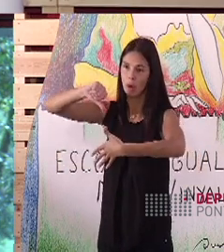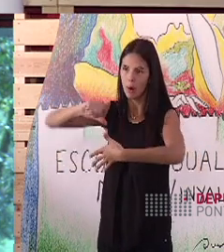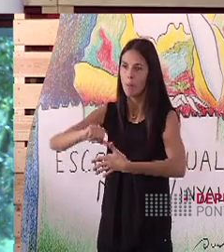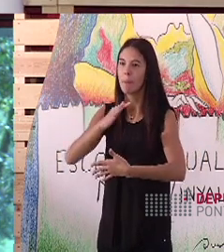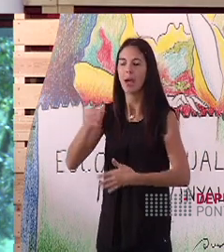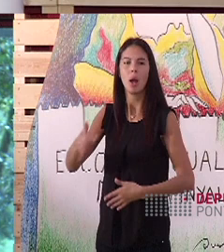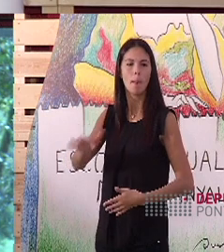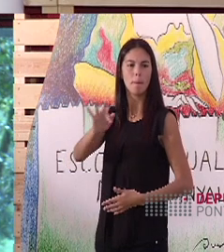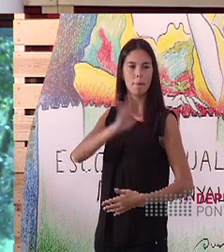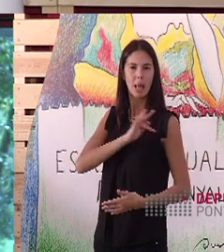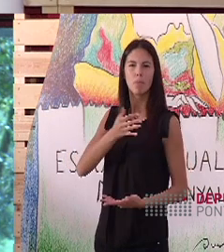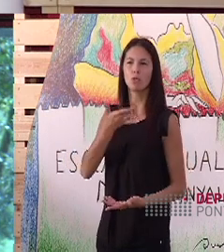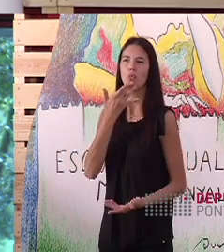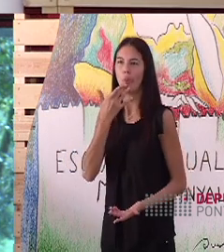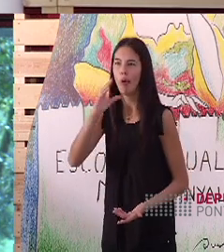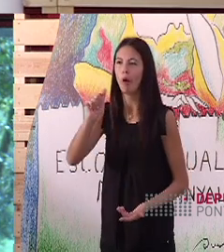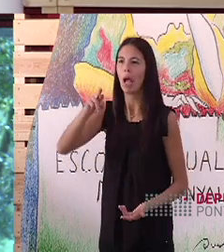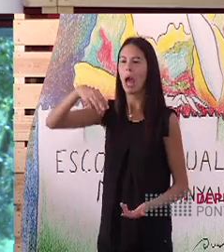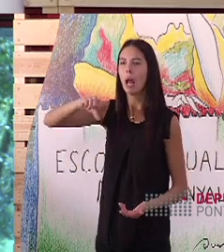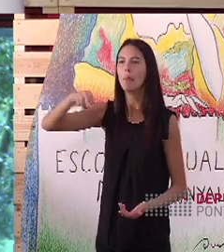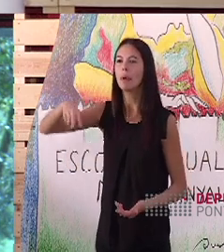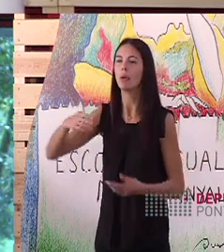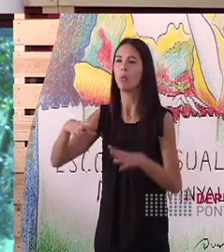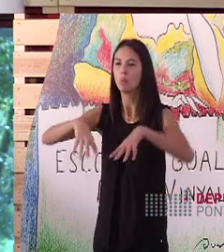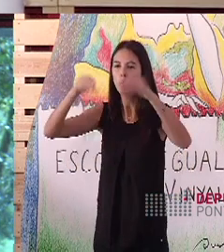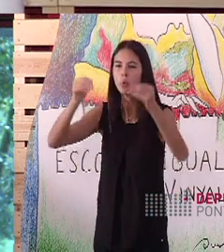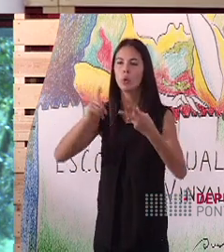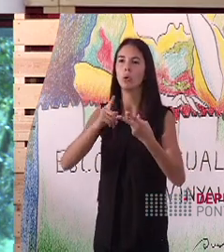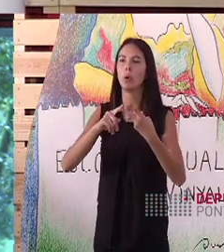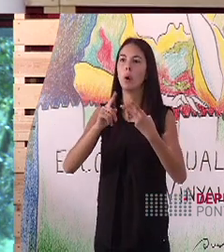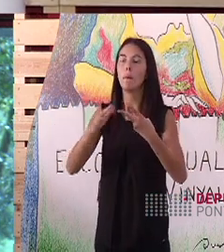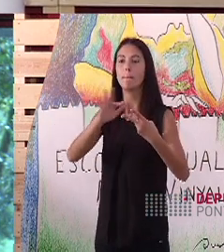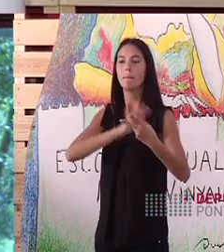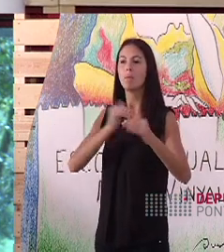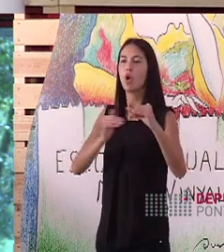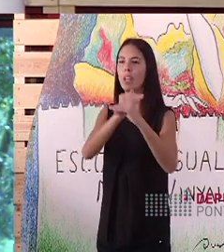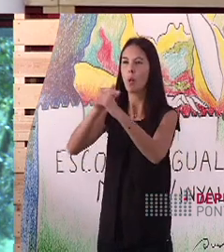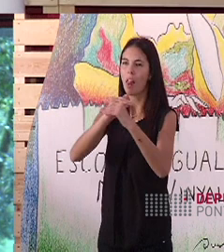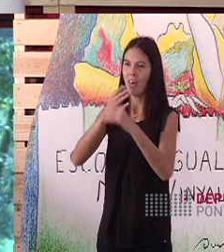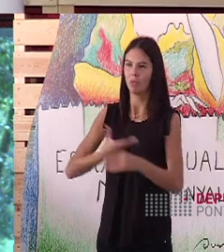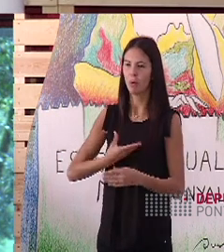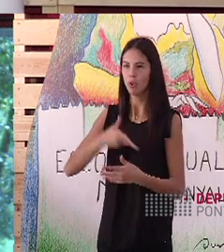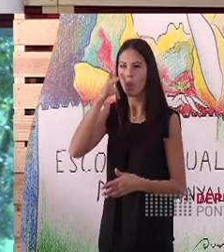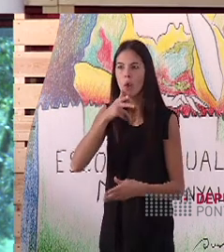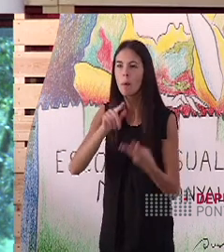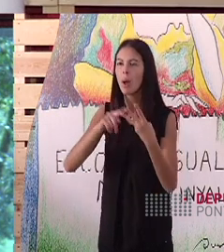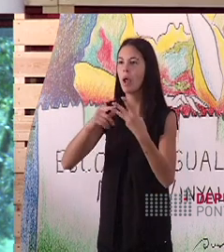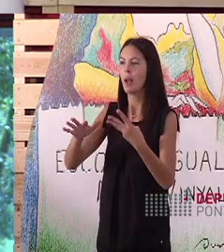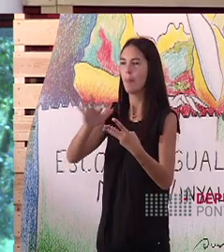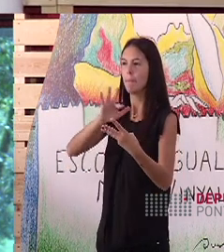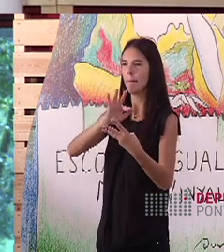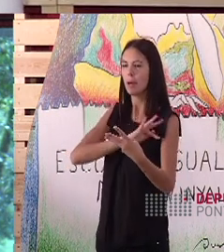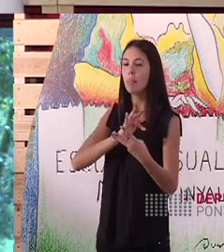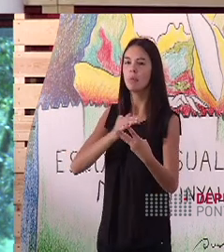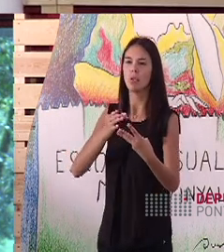Premio Carmen de Burgos, o Premio de Igualdade de Ernestina Otero, do Concello de Vigo, o Premio Club das